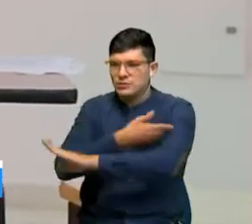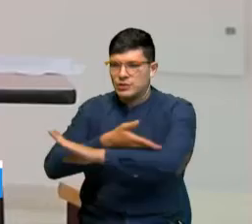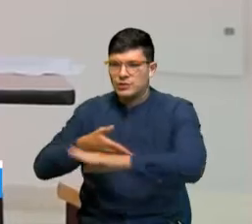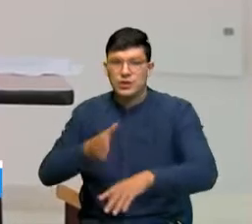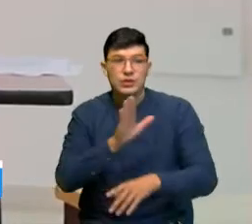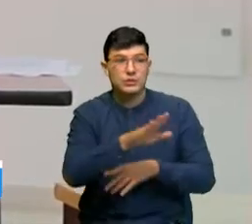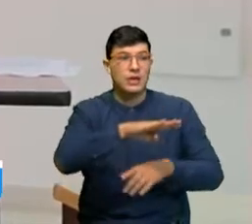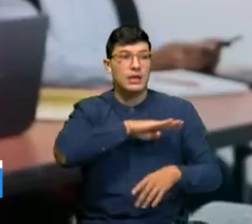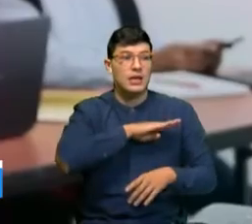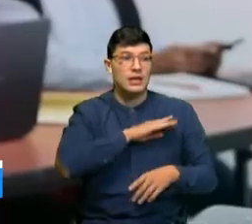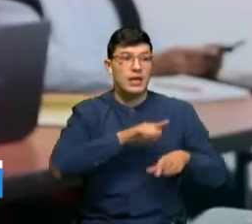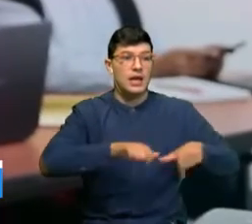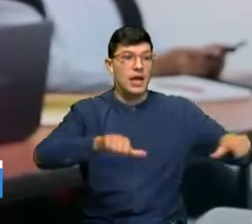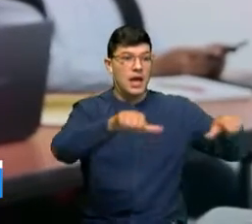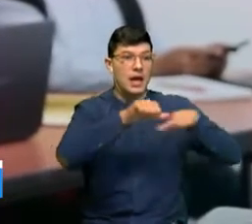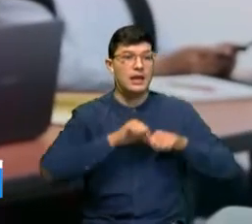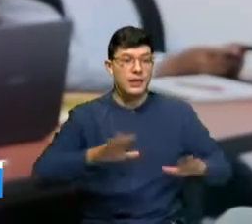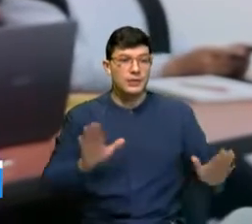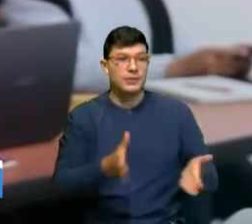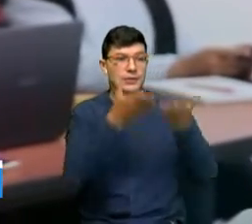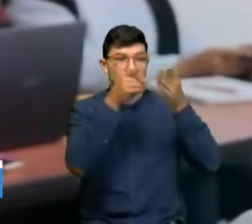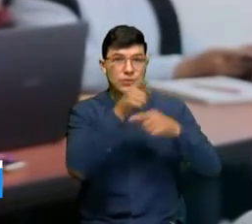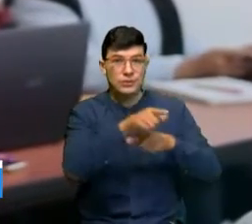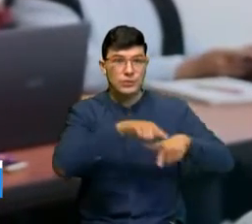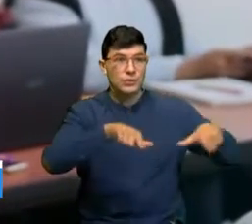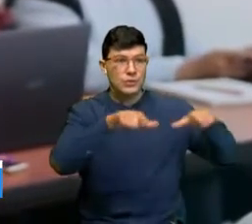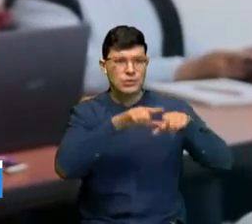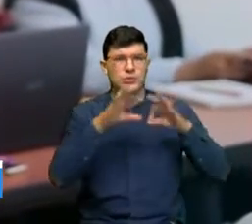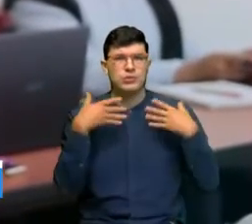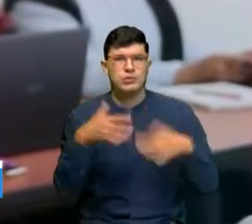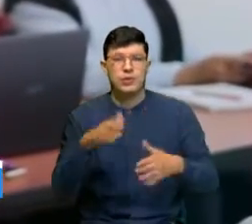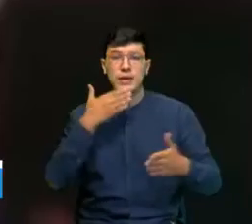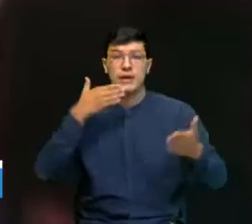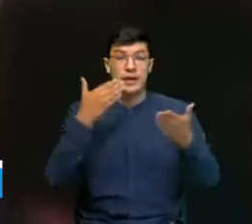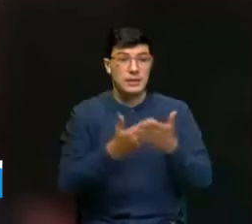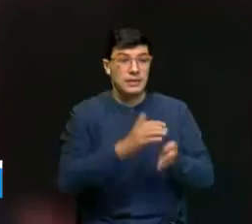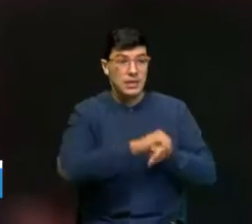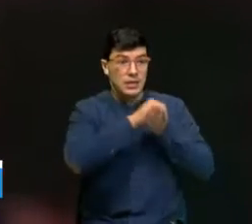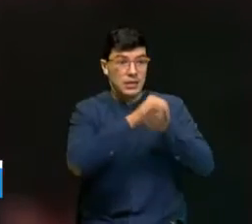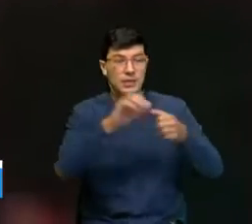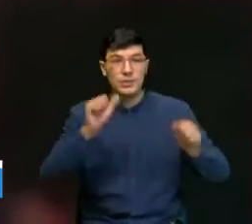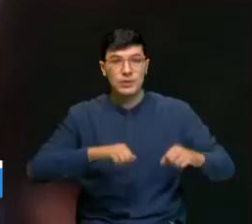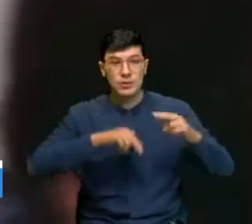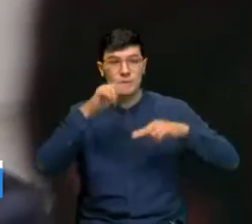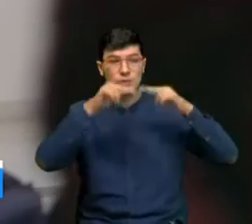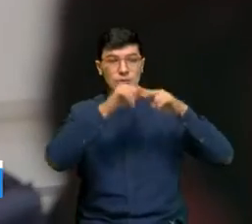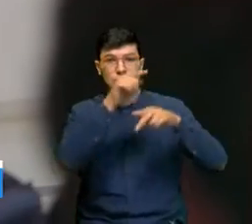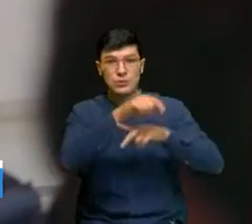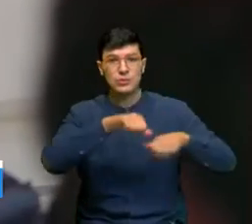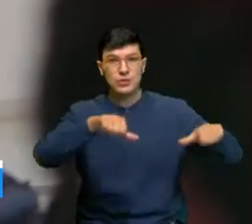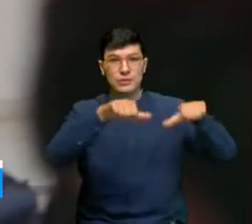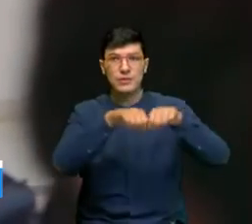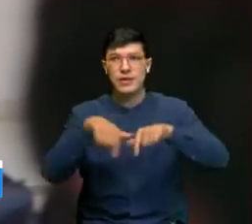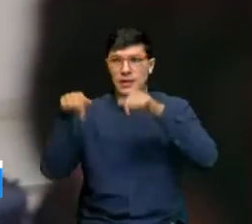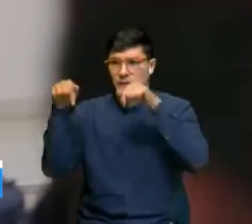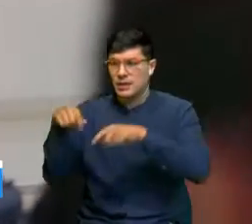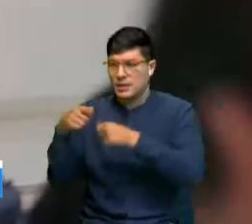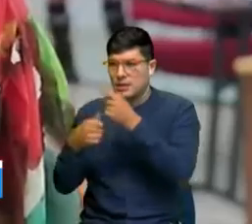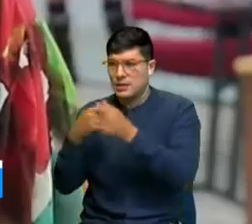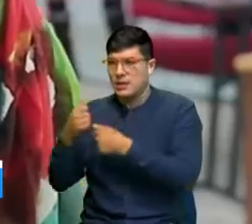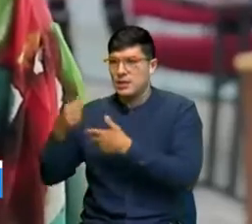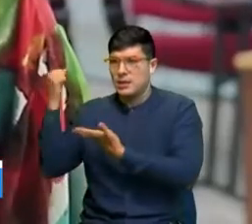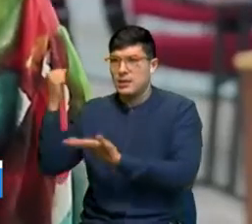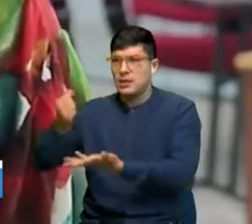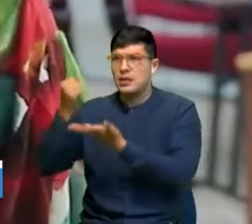las localidades favorecidas en el Ocatón municipal agradecieron la gestión para la consecución de estos recursos. Estos recursos serán